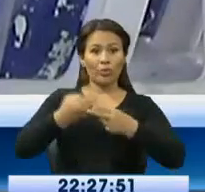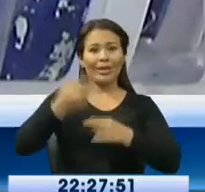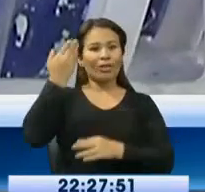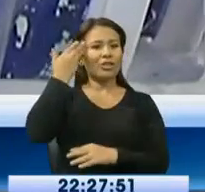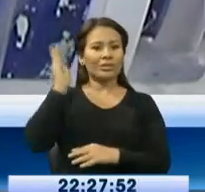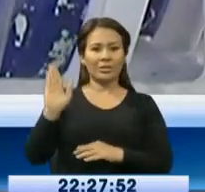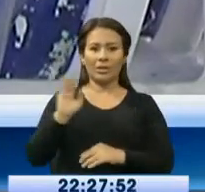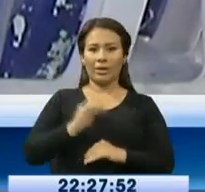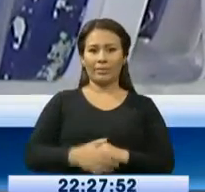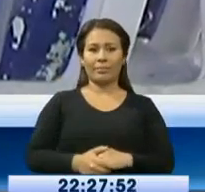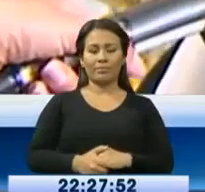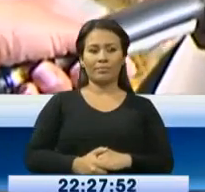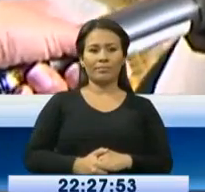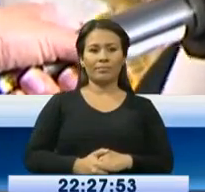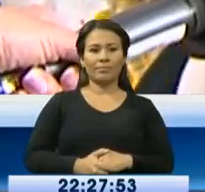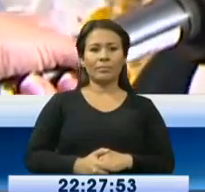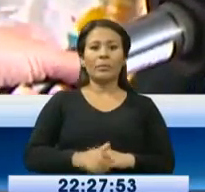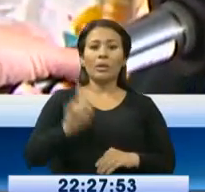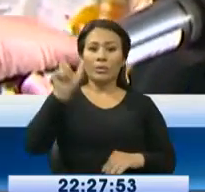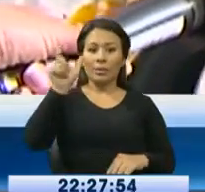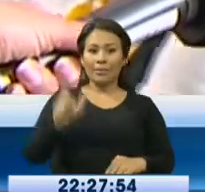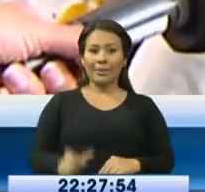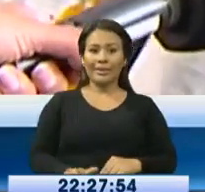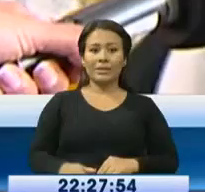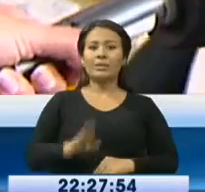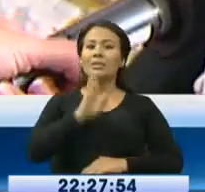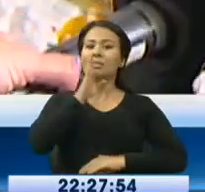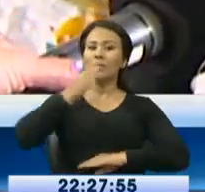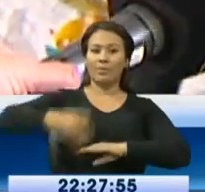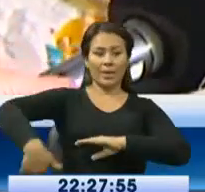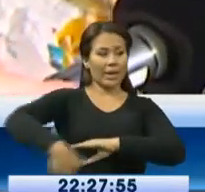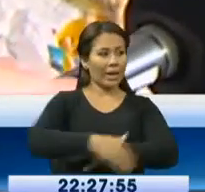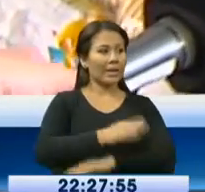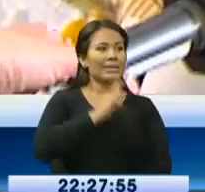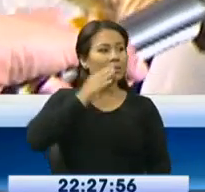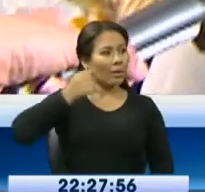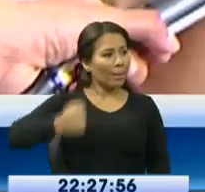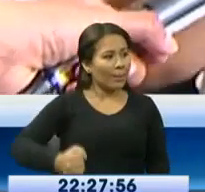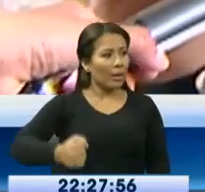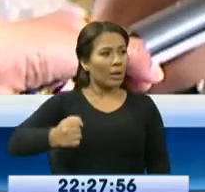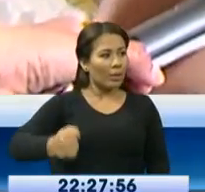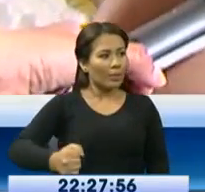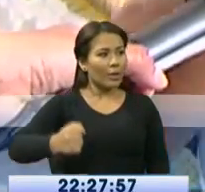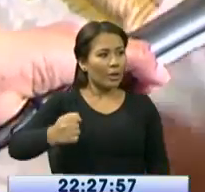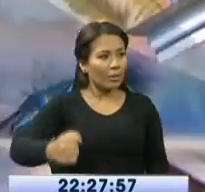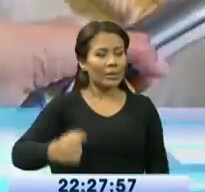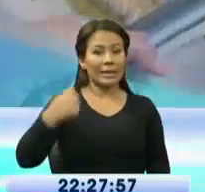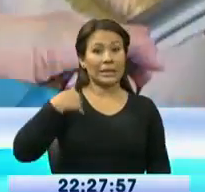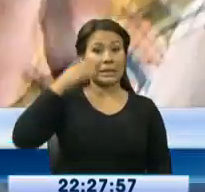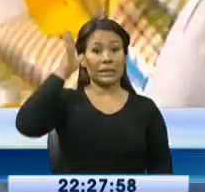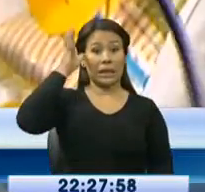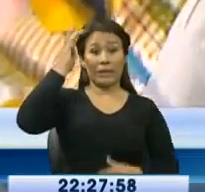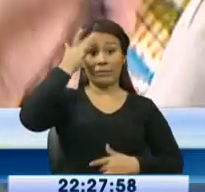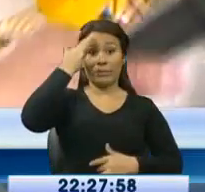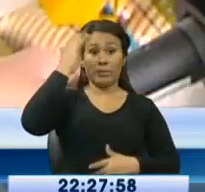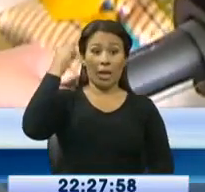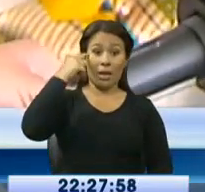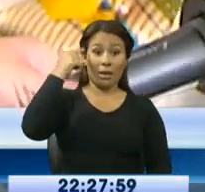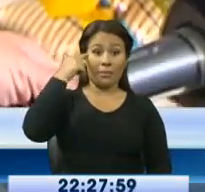se desconoce. Es una persona indigente, andaba con un palo, que parecía que sufría. ¿Por qué se